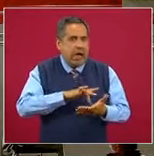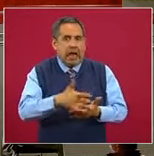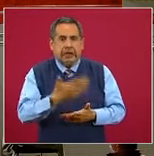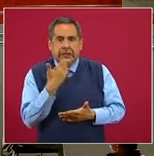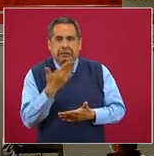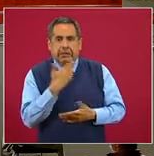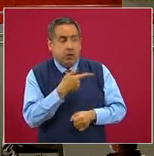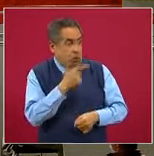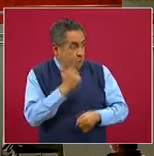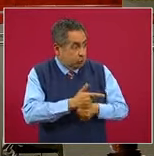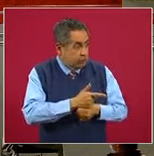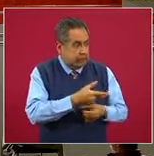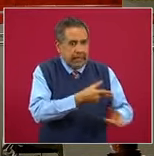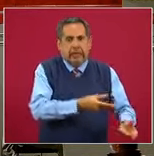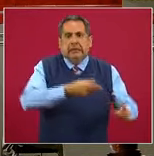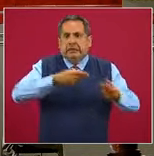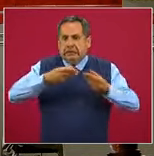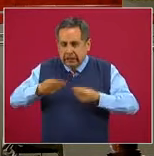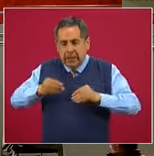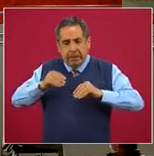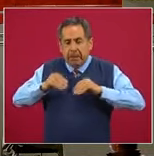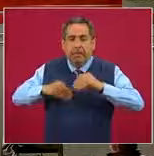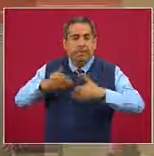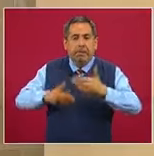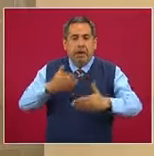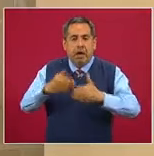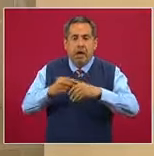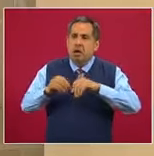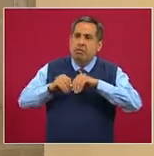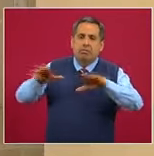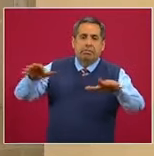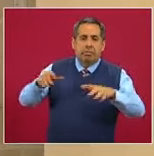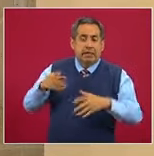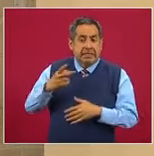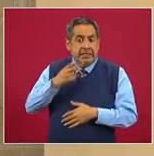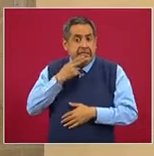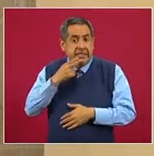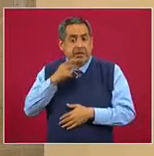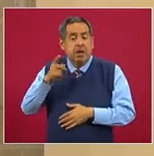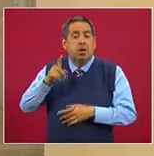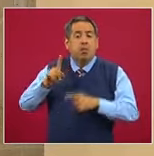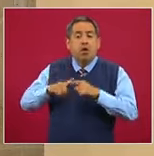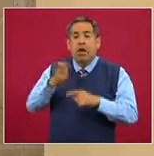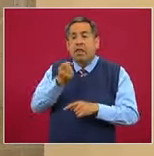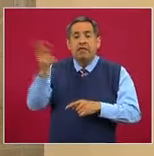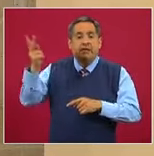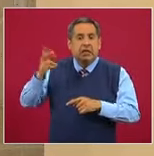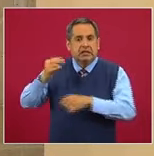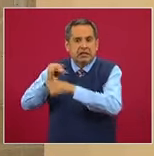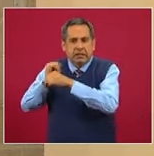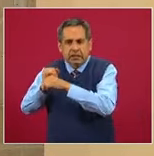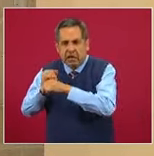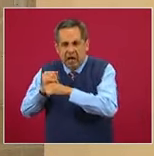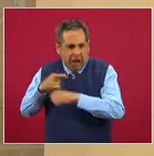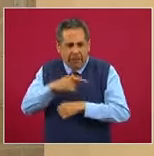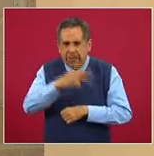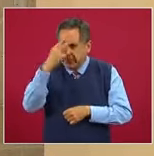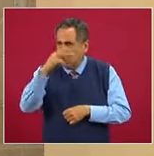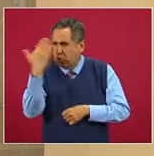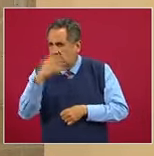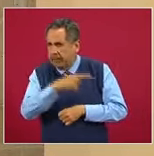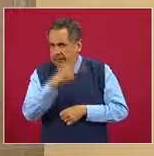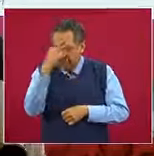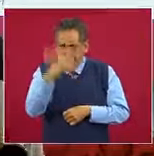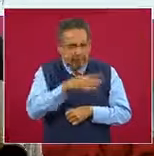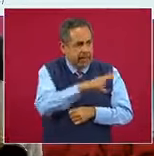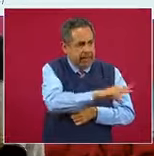estas secuencias que quedan depositadas en fuentes públicas son consultadas por diferentes investigadores y ellos pueden